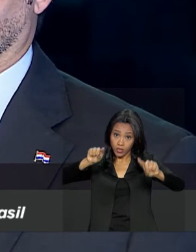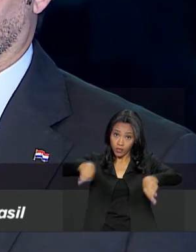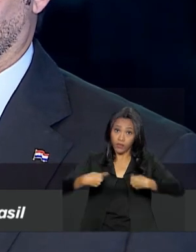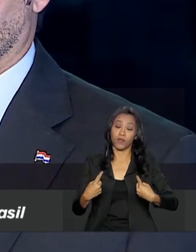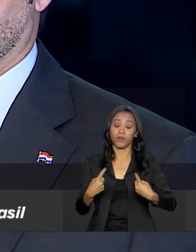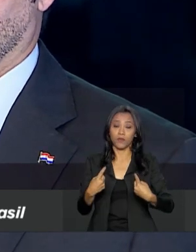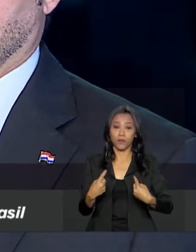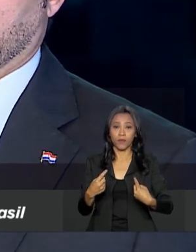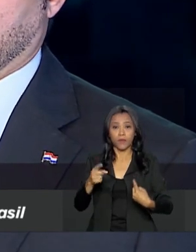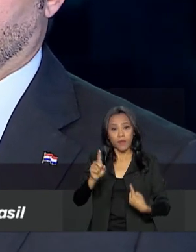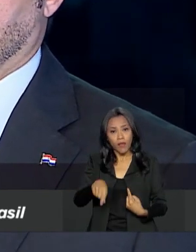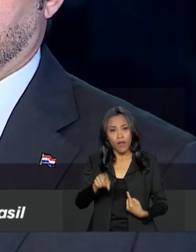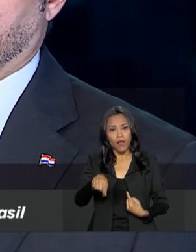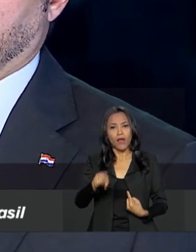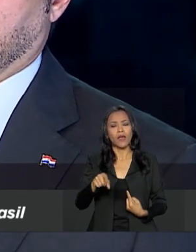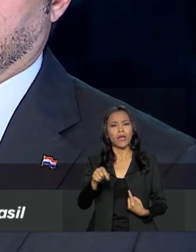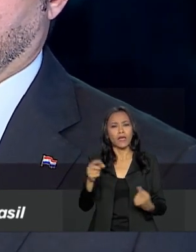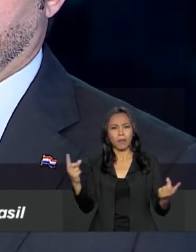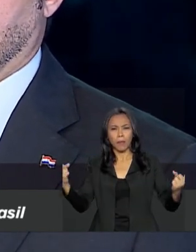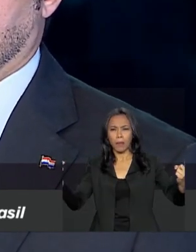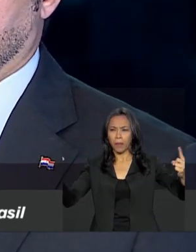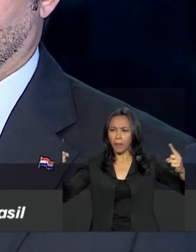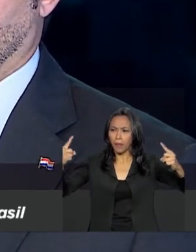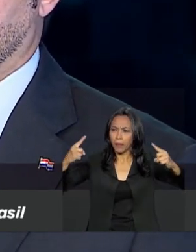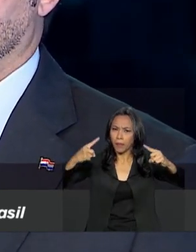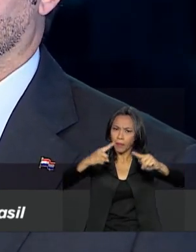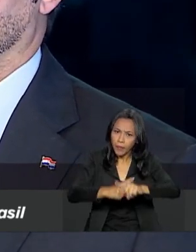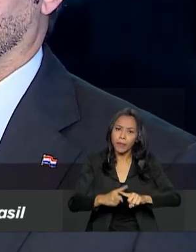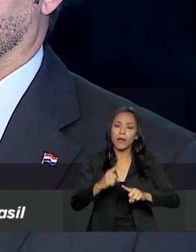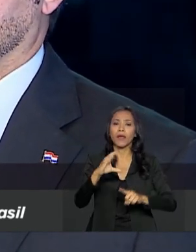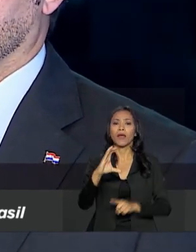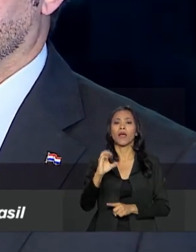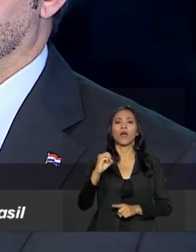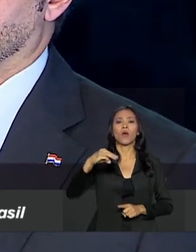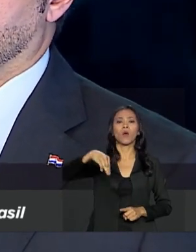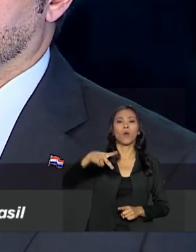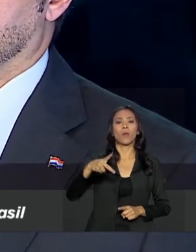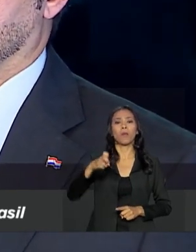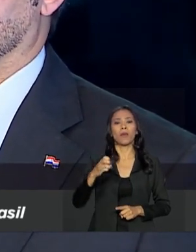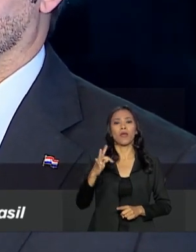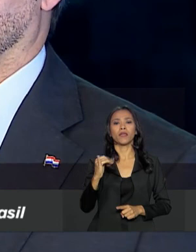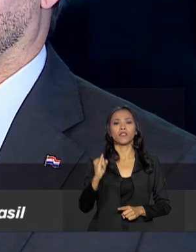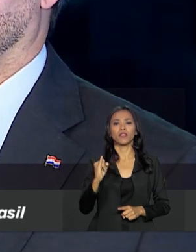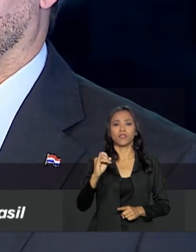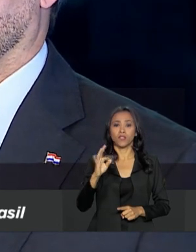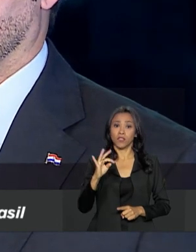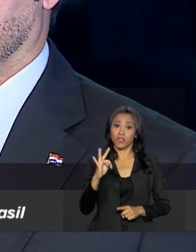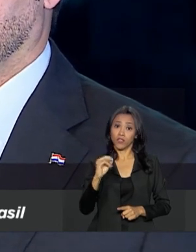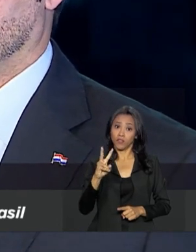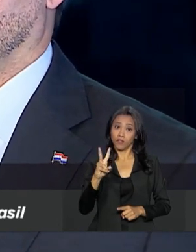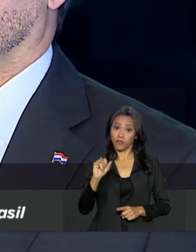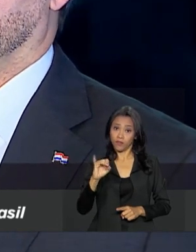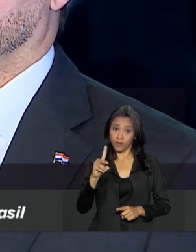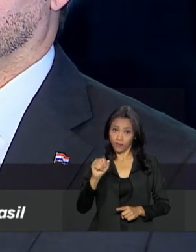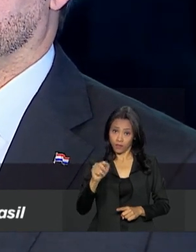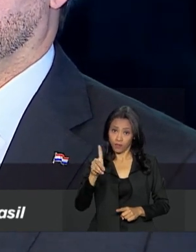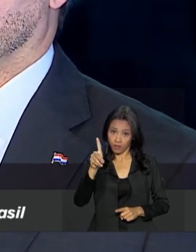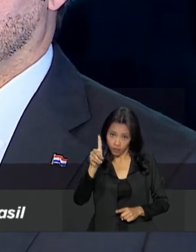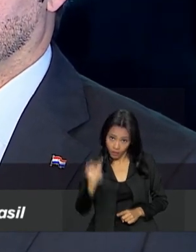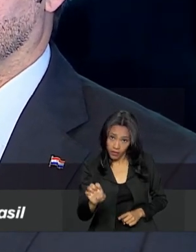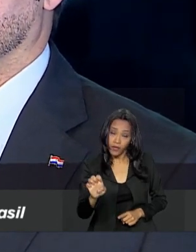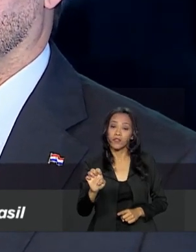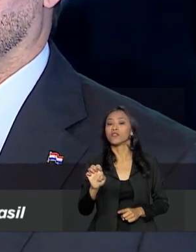de mejorar nuestra competitividad a través de la tecnología y seguir avanzando sobre todos